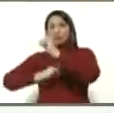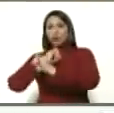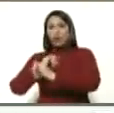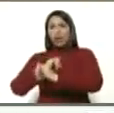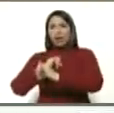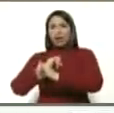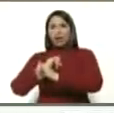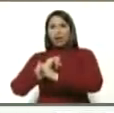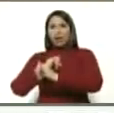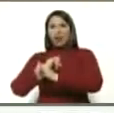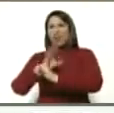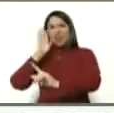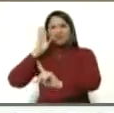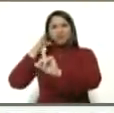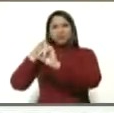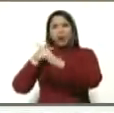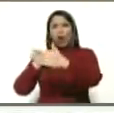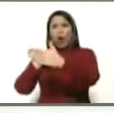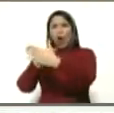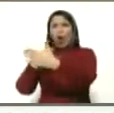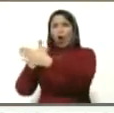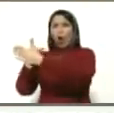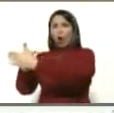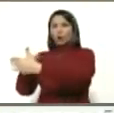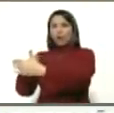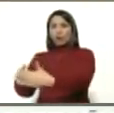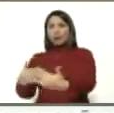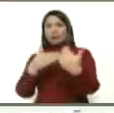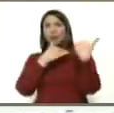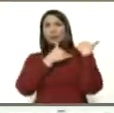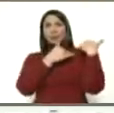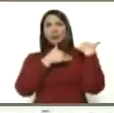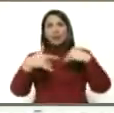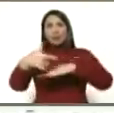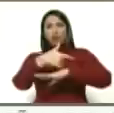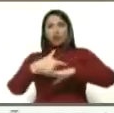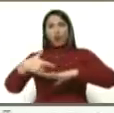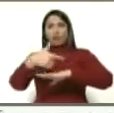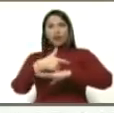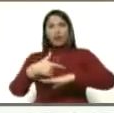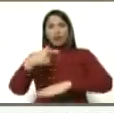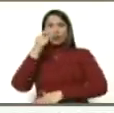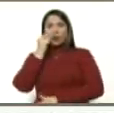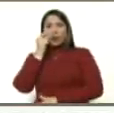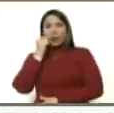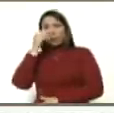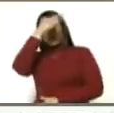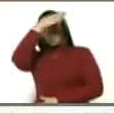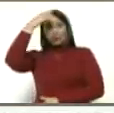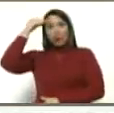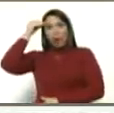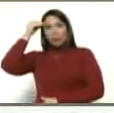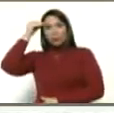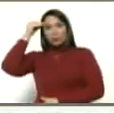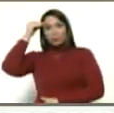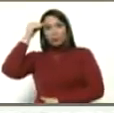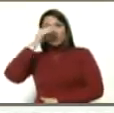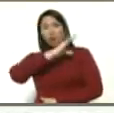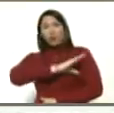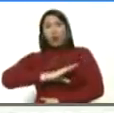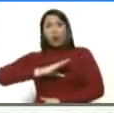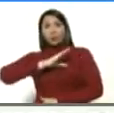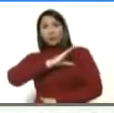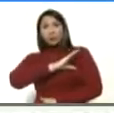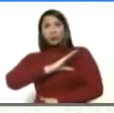dirigida directamente contra los representantes del gobierno del señor Donald Trump por la Comisión